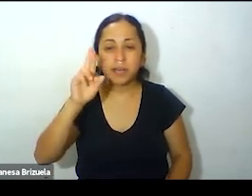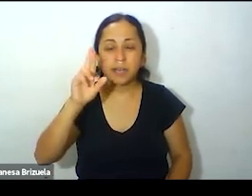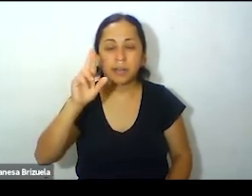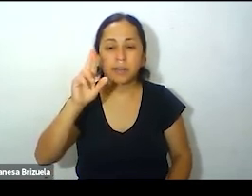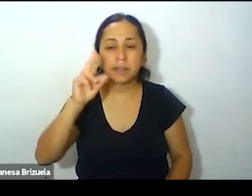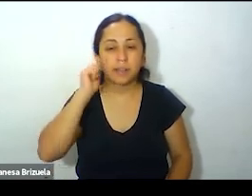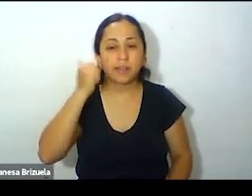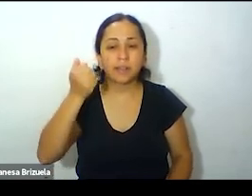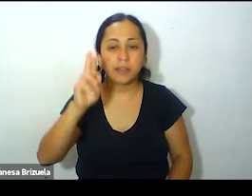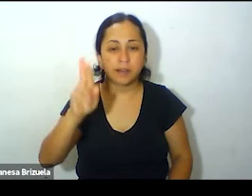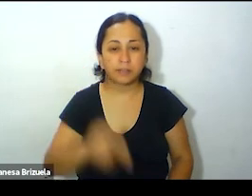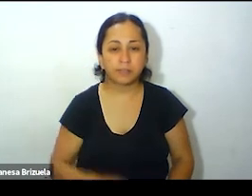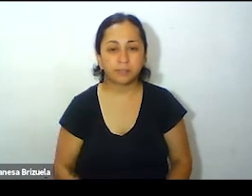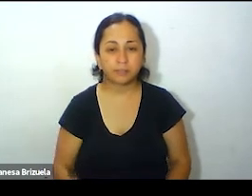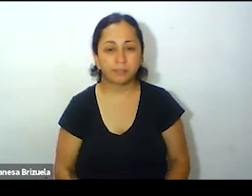Iniciar descarga.